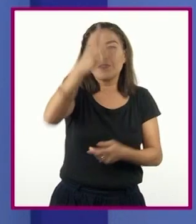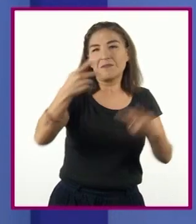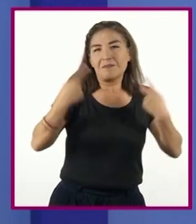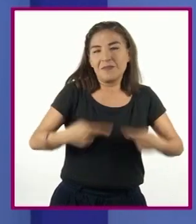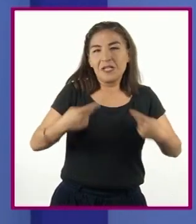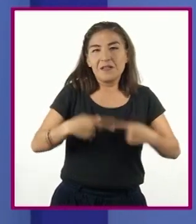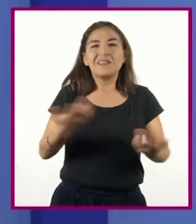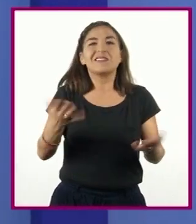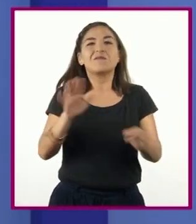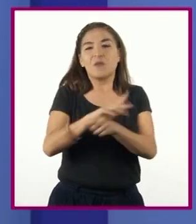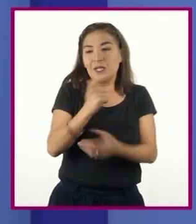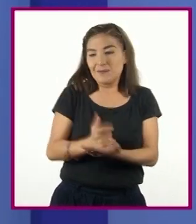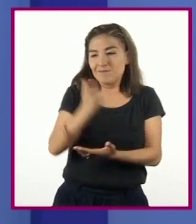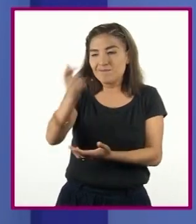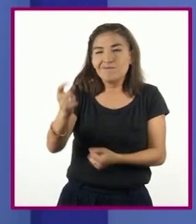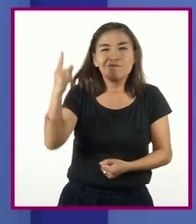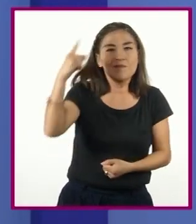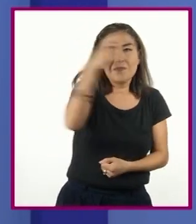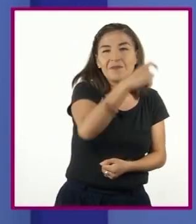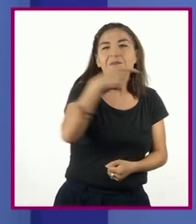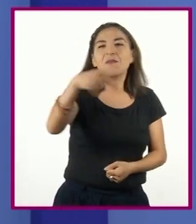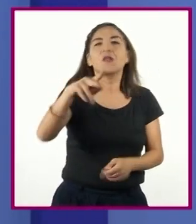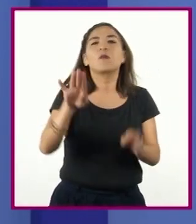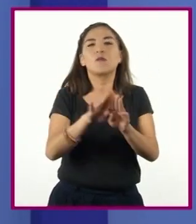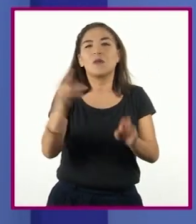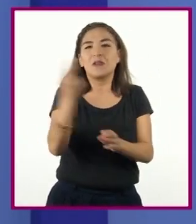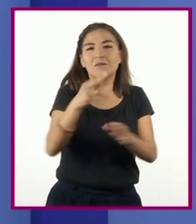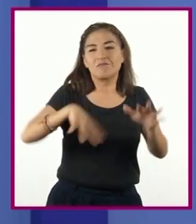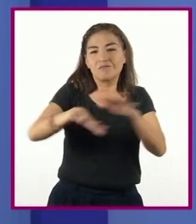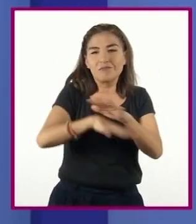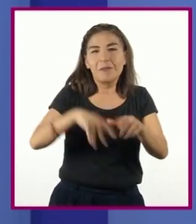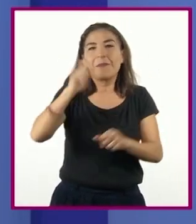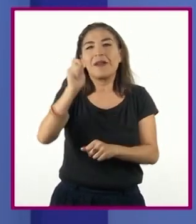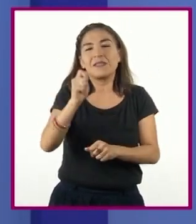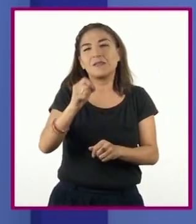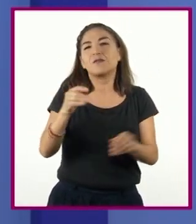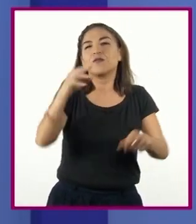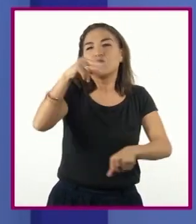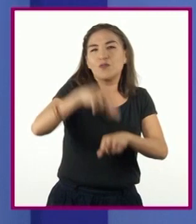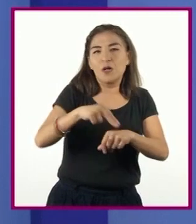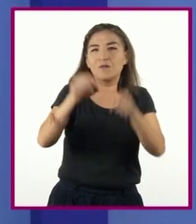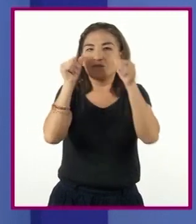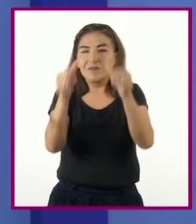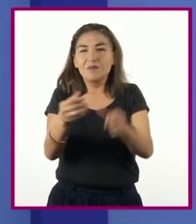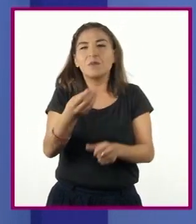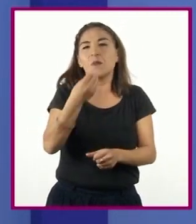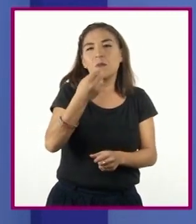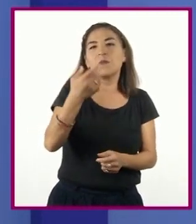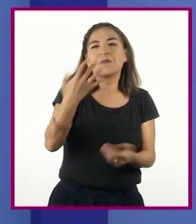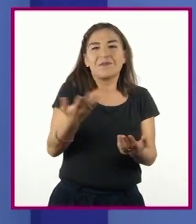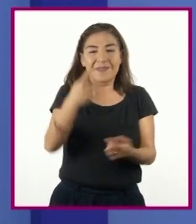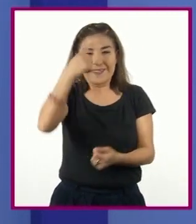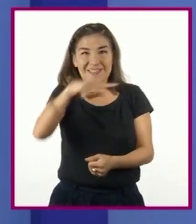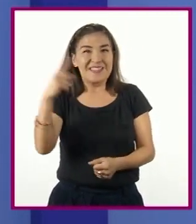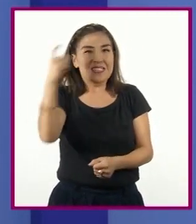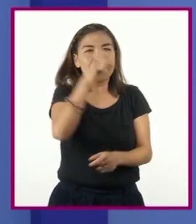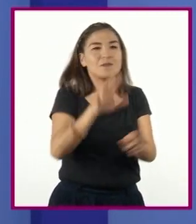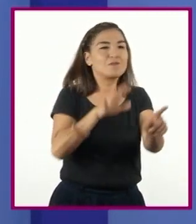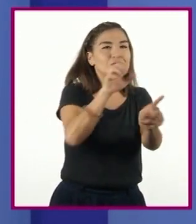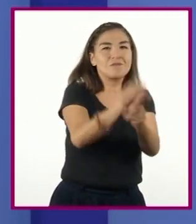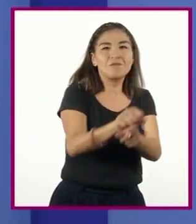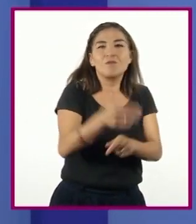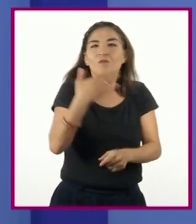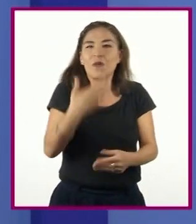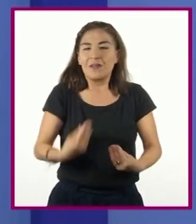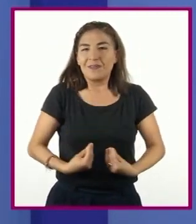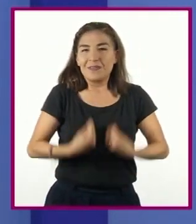se les dificulta cubrir sus necesidades básicas y no les permite alcanzar niveles de bienestar